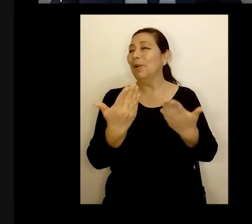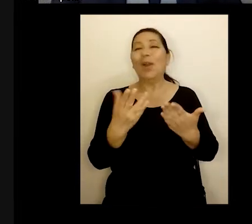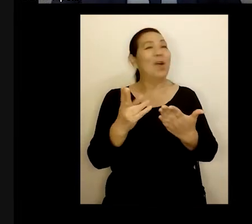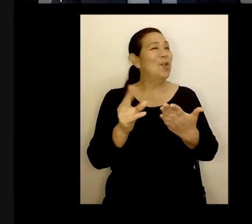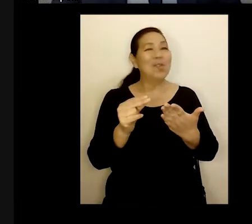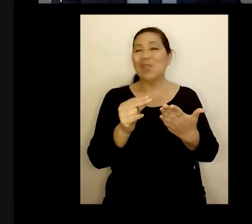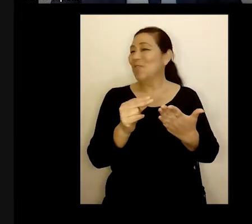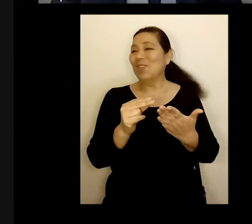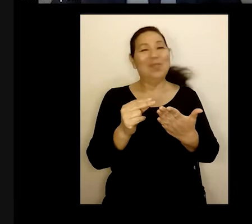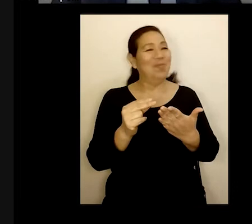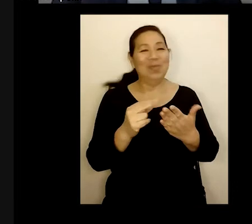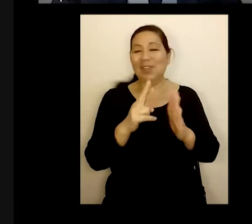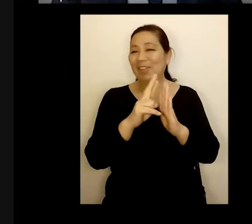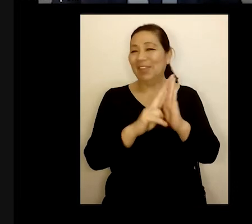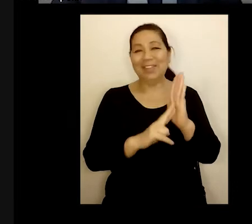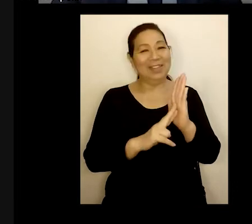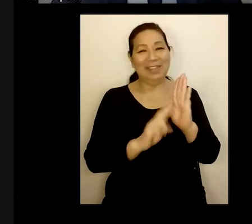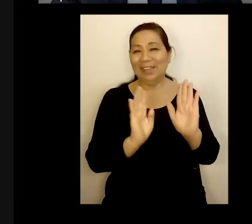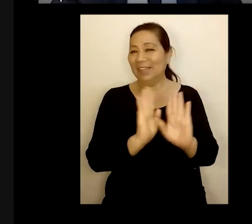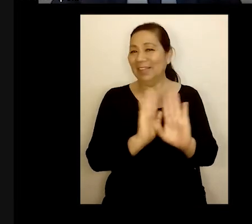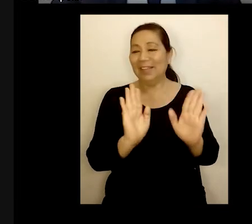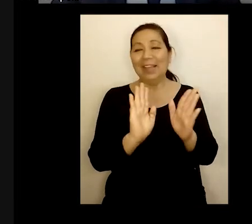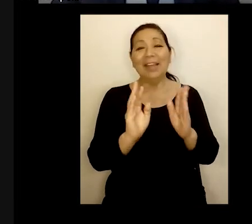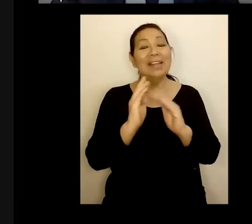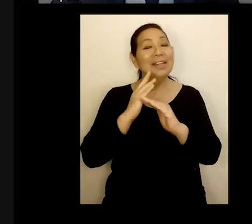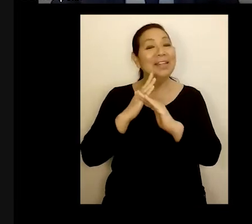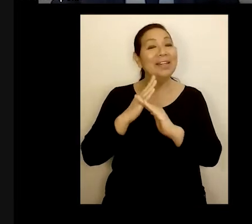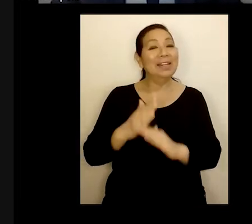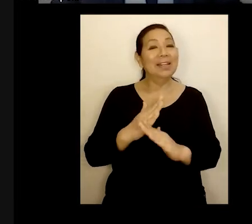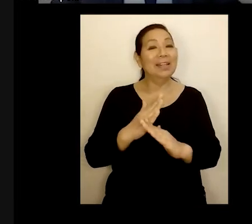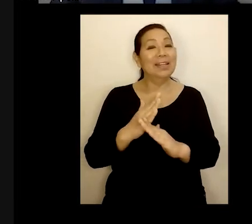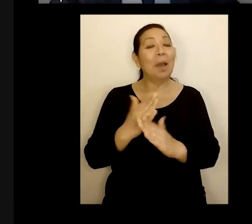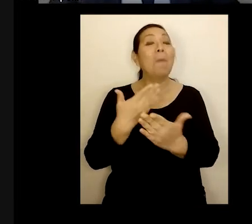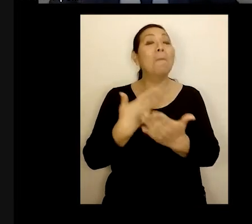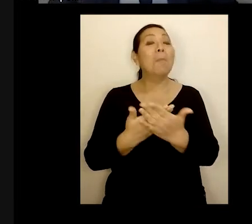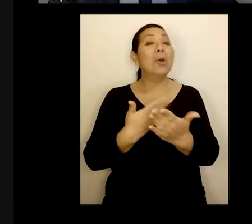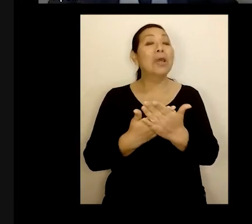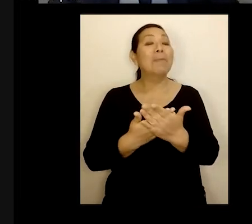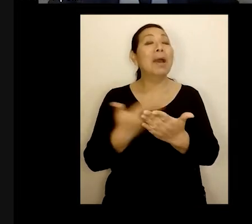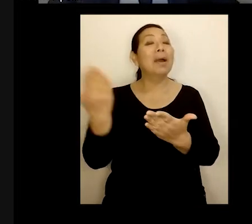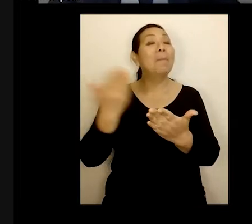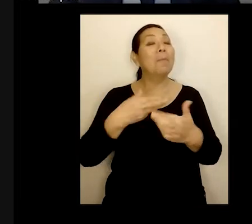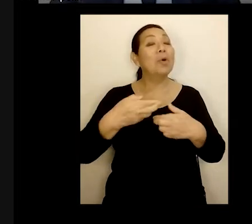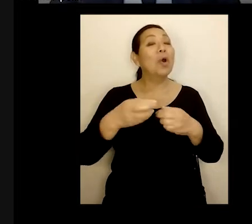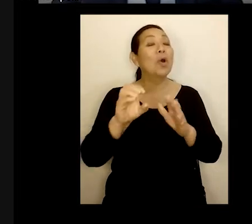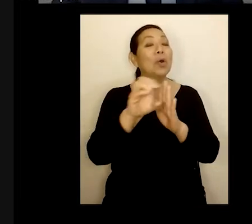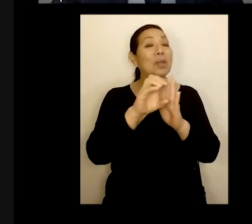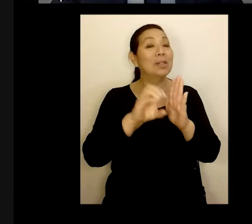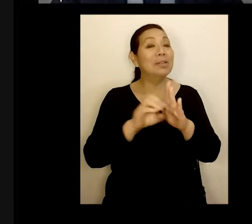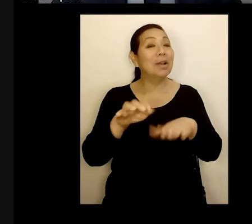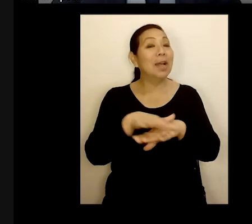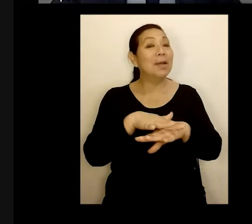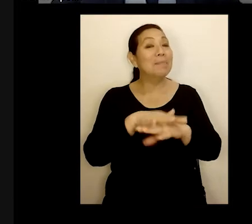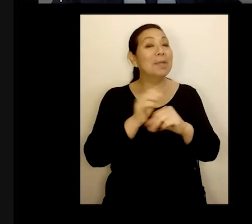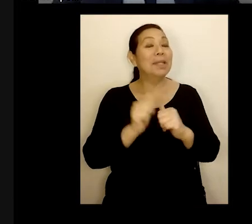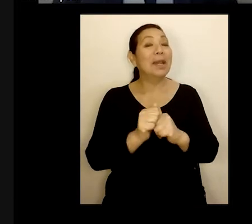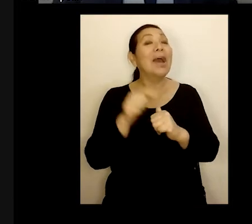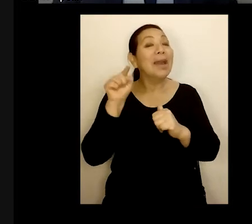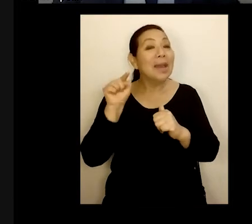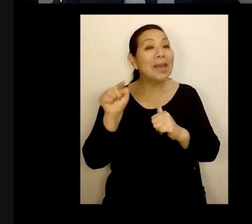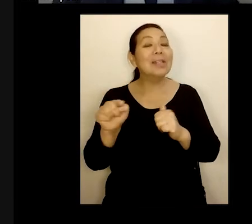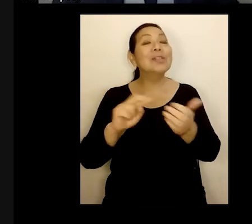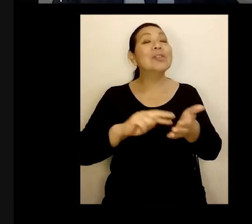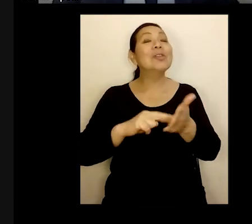no apeló la resolución que rechazó la prueba pericial en el proceso contencioso administrativo.